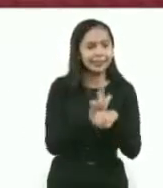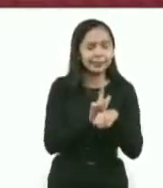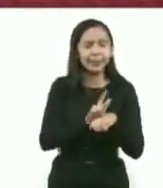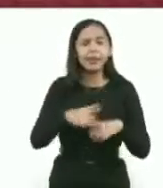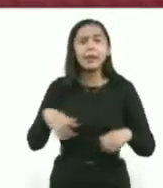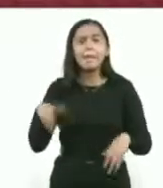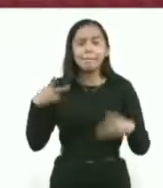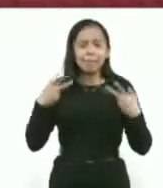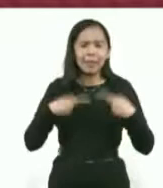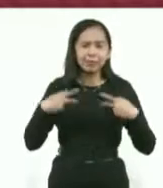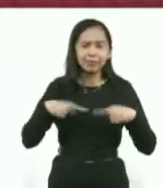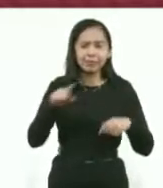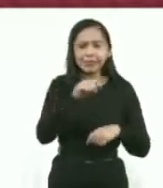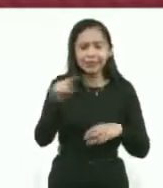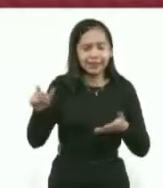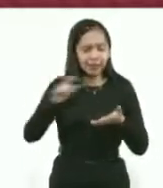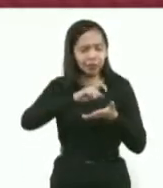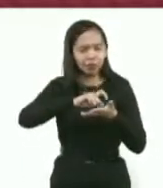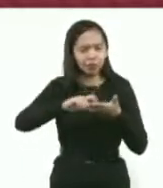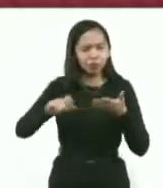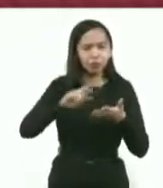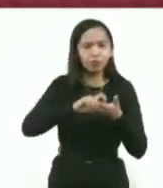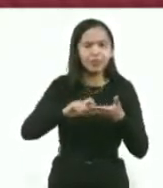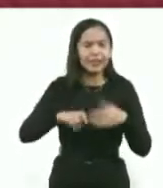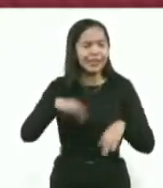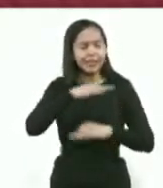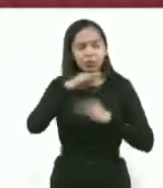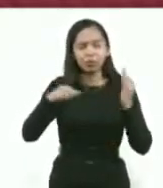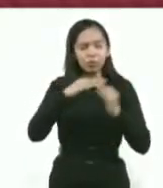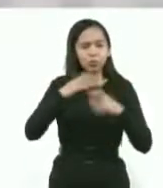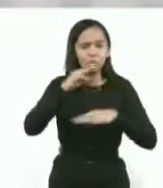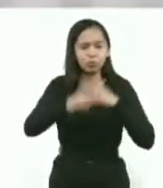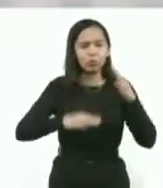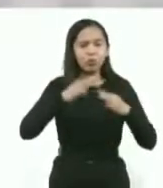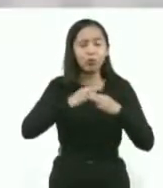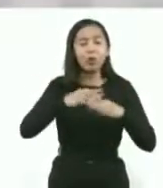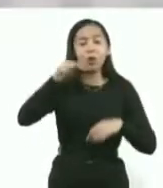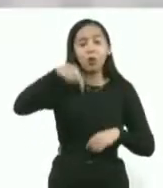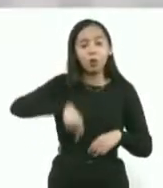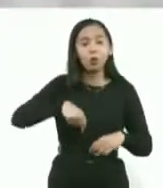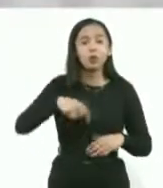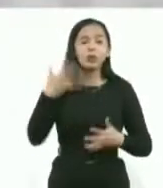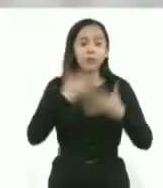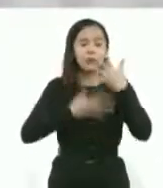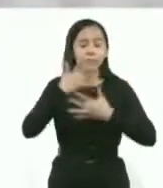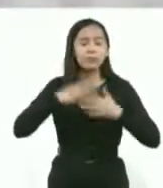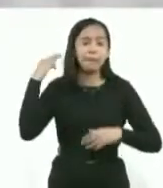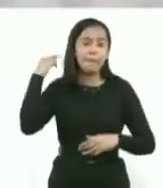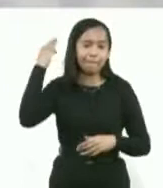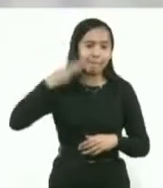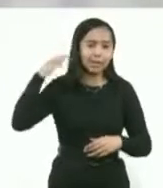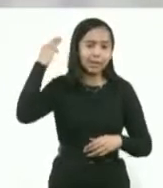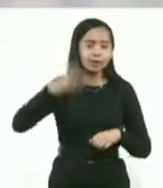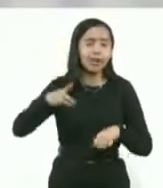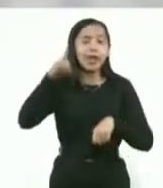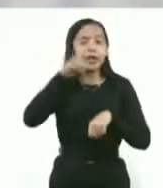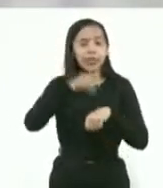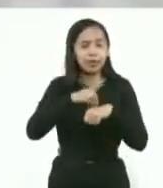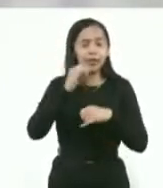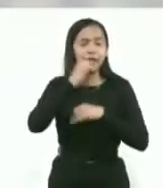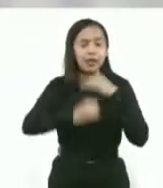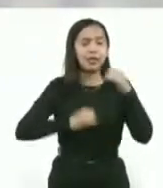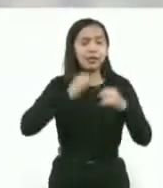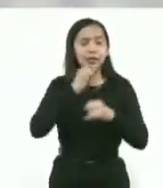para las y los consumidores a nivel mundial. Hoy, 15 de marzo, es el Día de